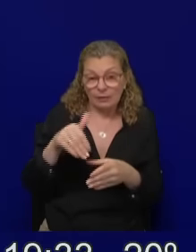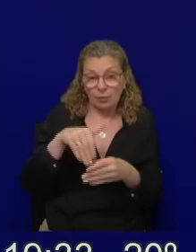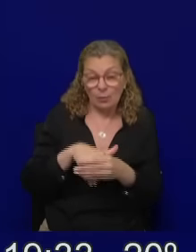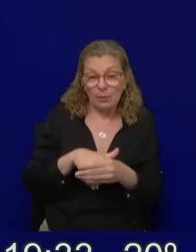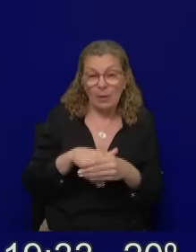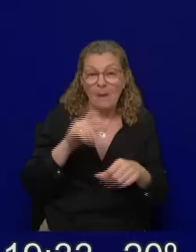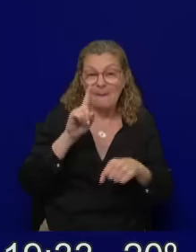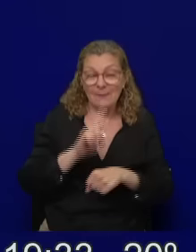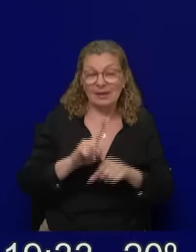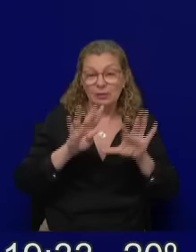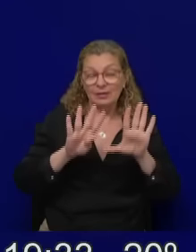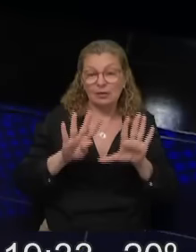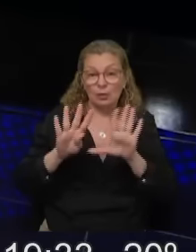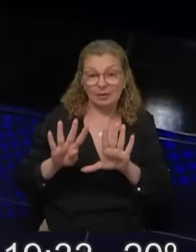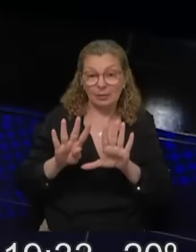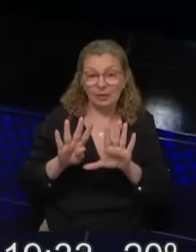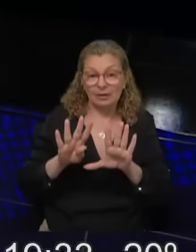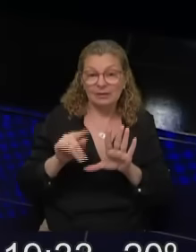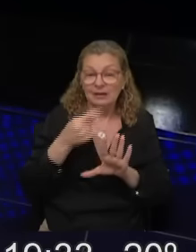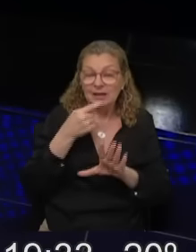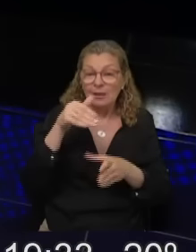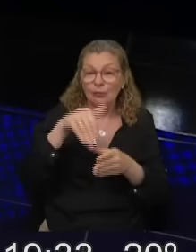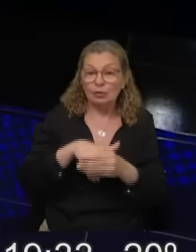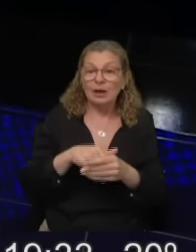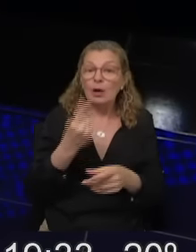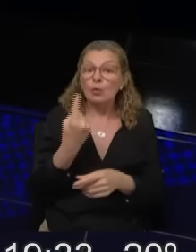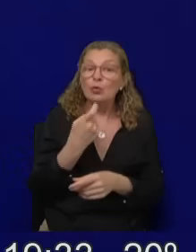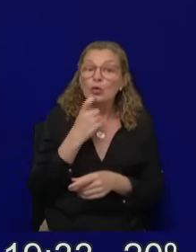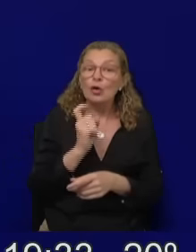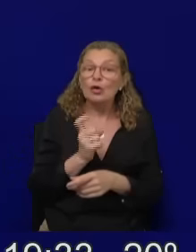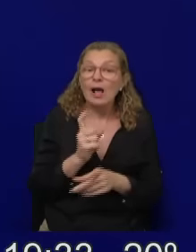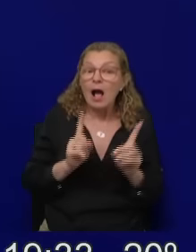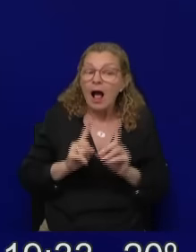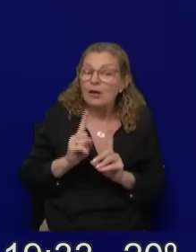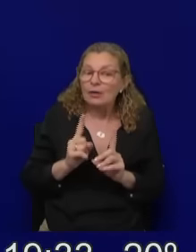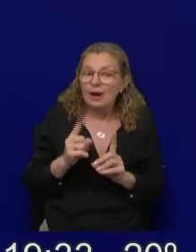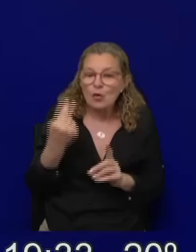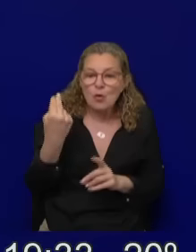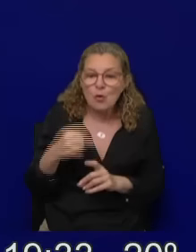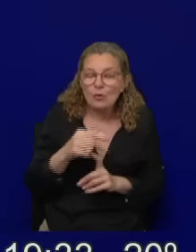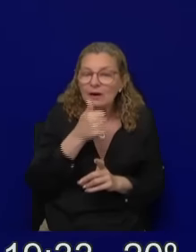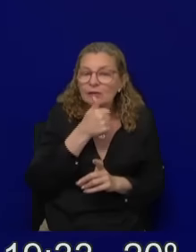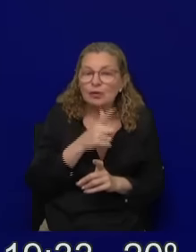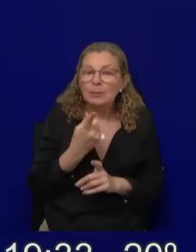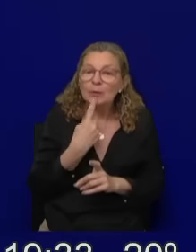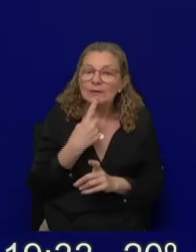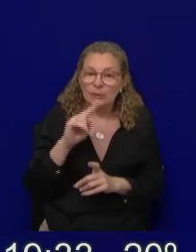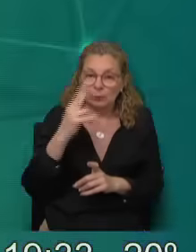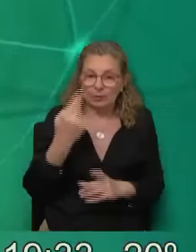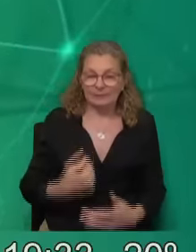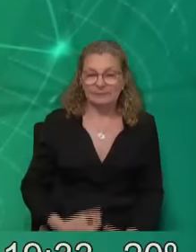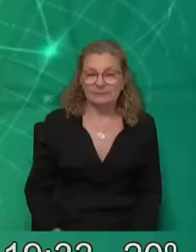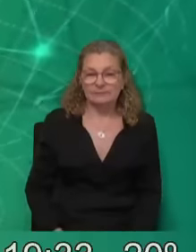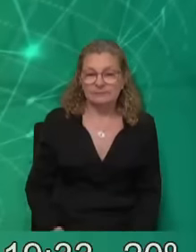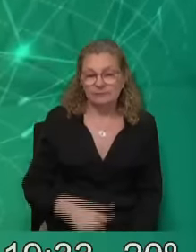en 1999, llamaba a votar un colorado, algo que era inédito en la historia política uruguaya.